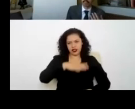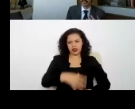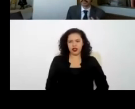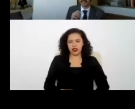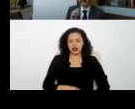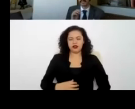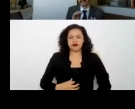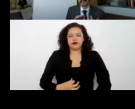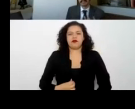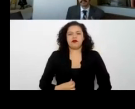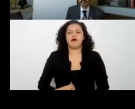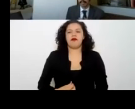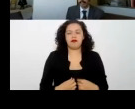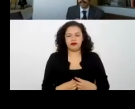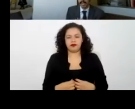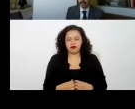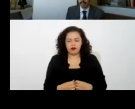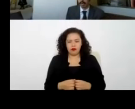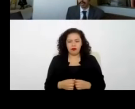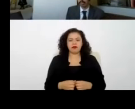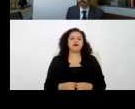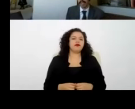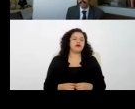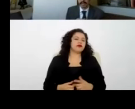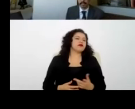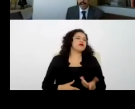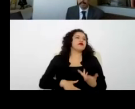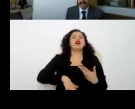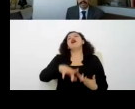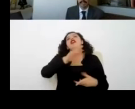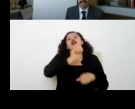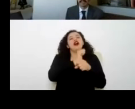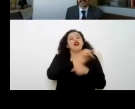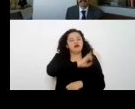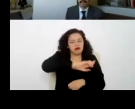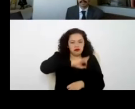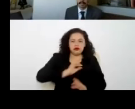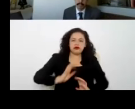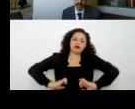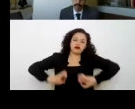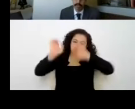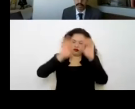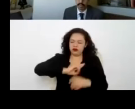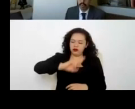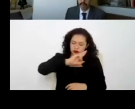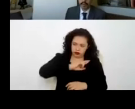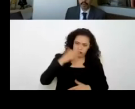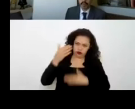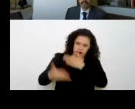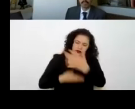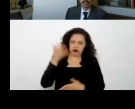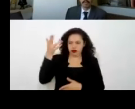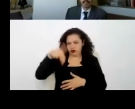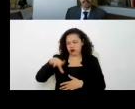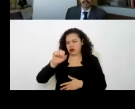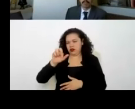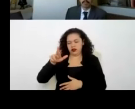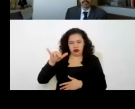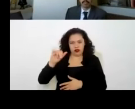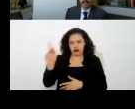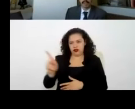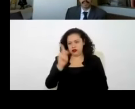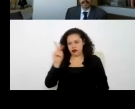juegos y apuestas, venta de vehículos, venta de inmuebles, servicios de notarios públicos,